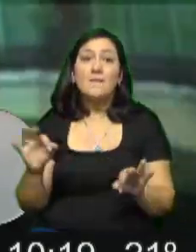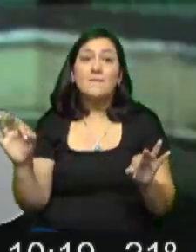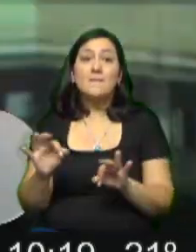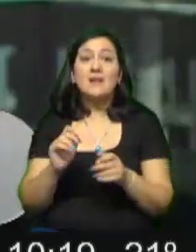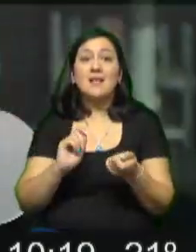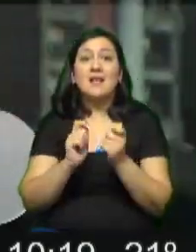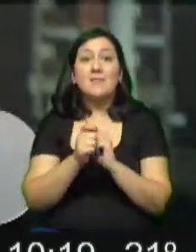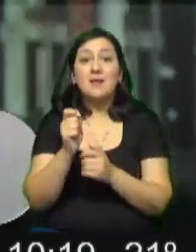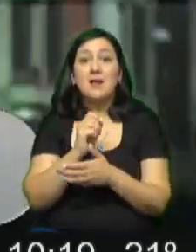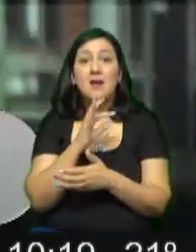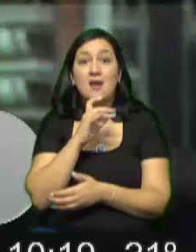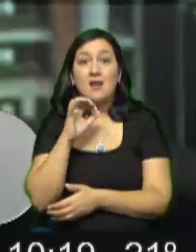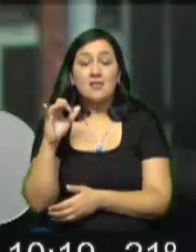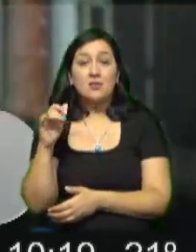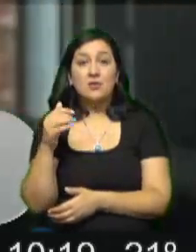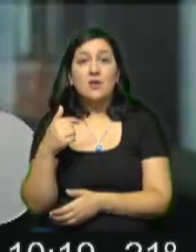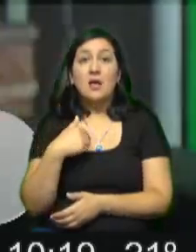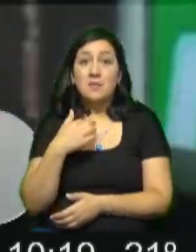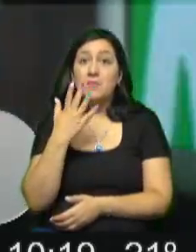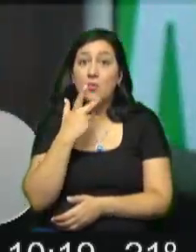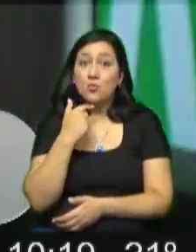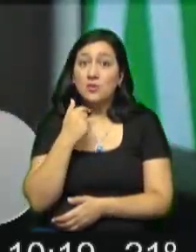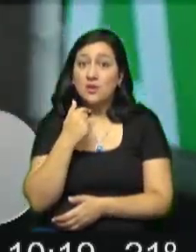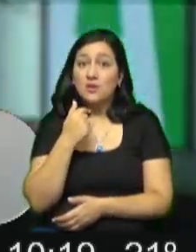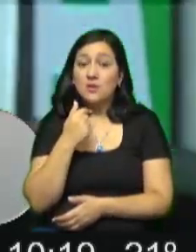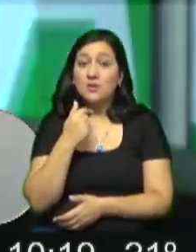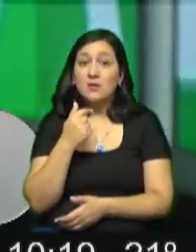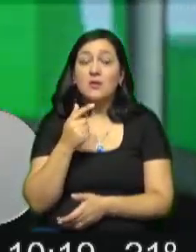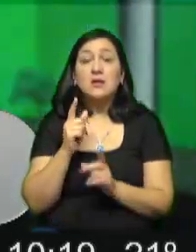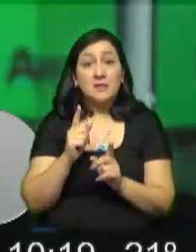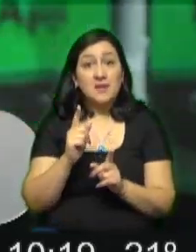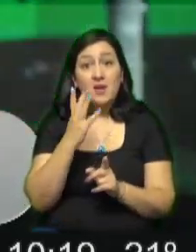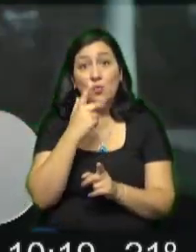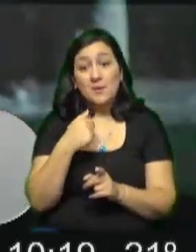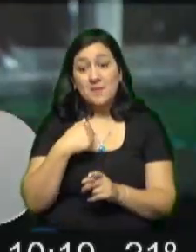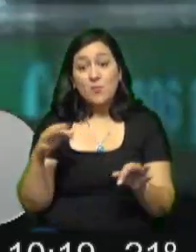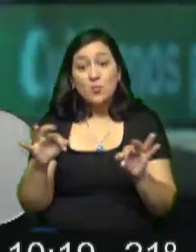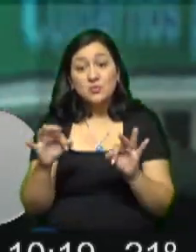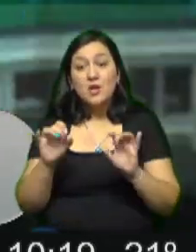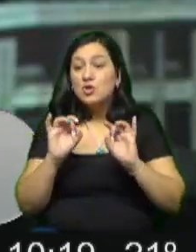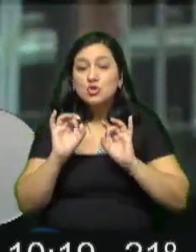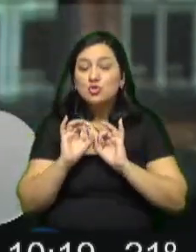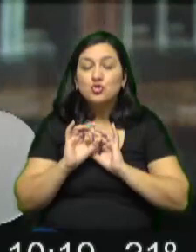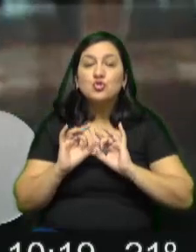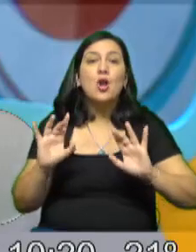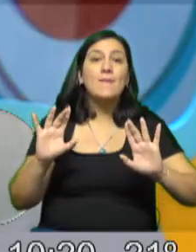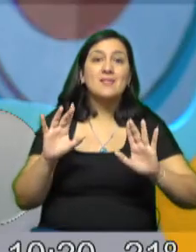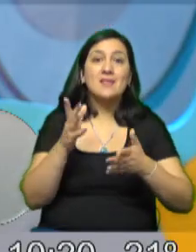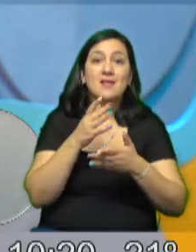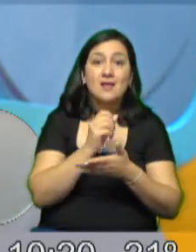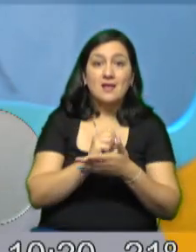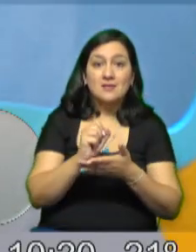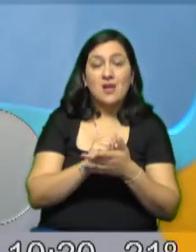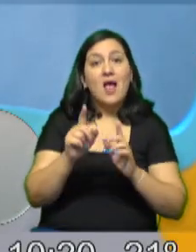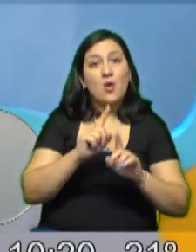letra. Eso es lo que más me gusta, que toman mis canciones desde el punto de vista musical. Sí, muchas murgas sobre todo. Algunas se le cambia un poquito